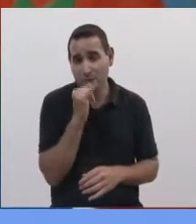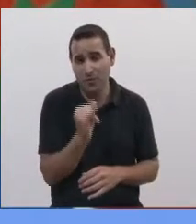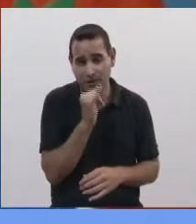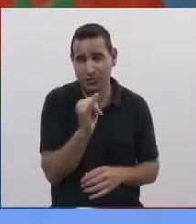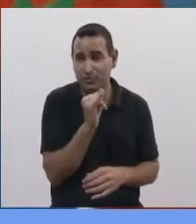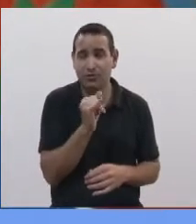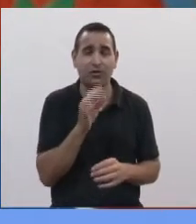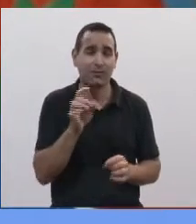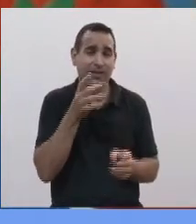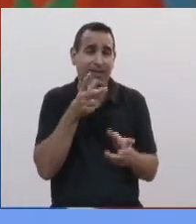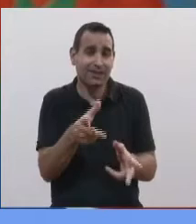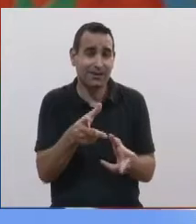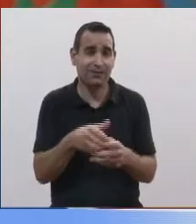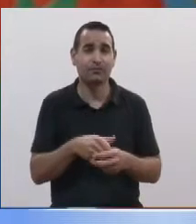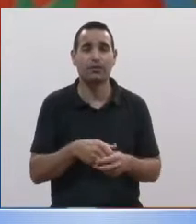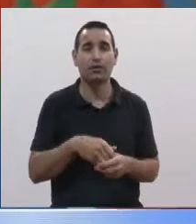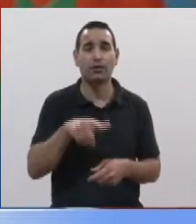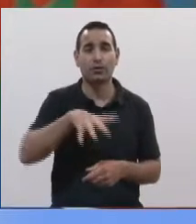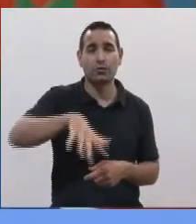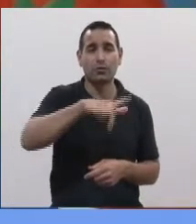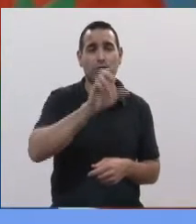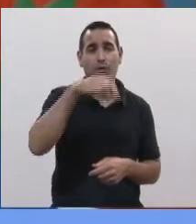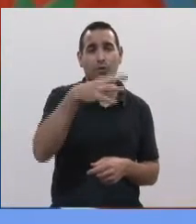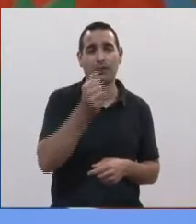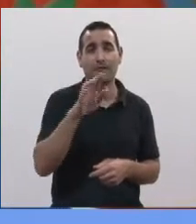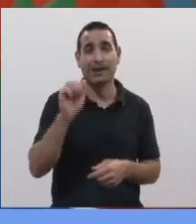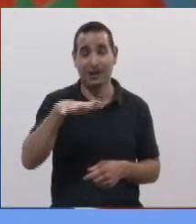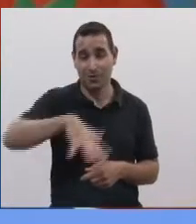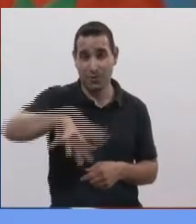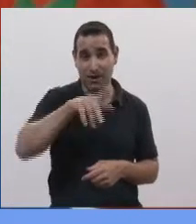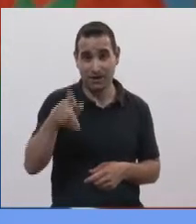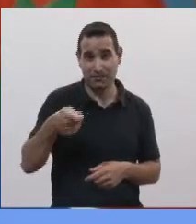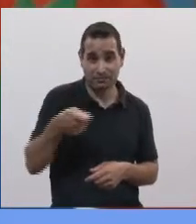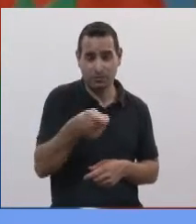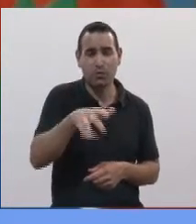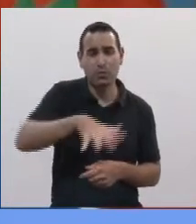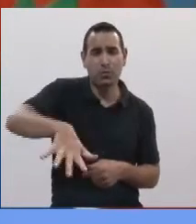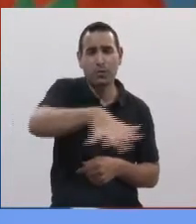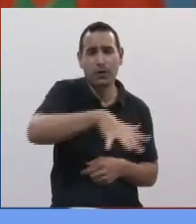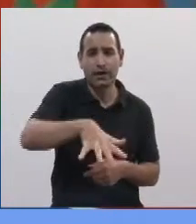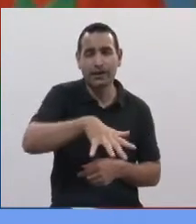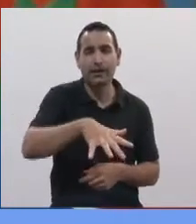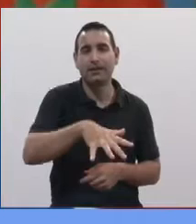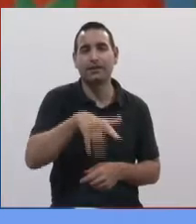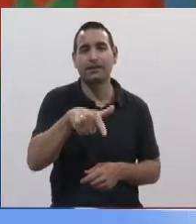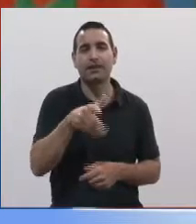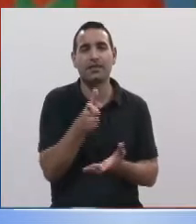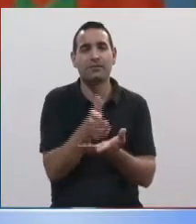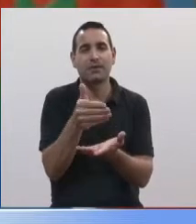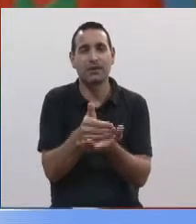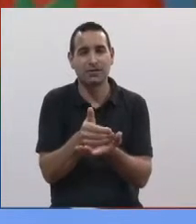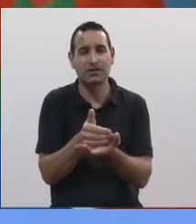solamente le digo que Loma Blanca, el lugar donde fue asesinado, una localidad del